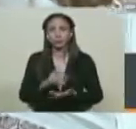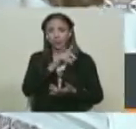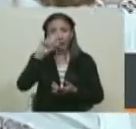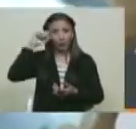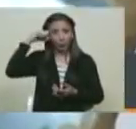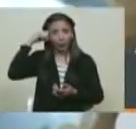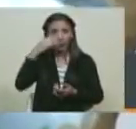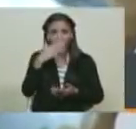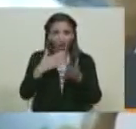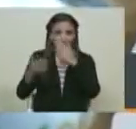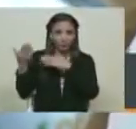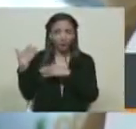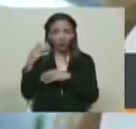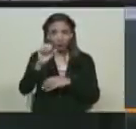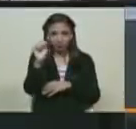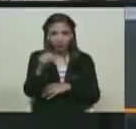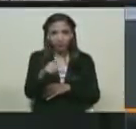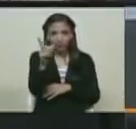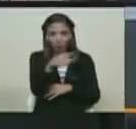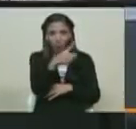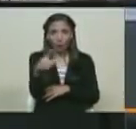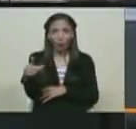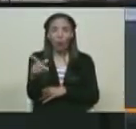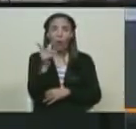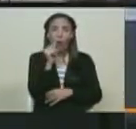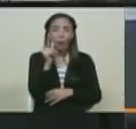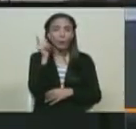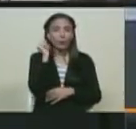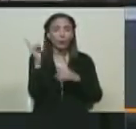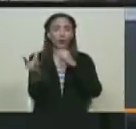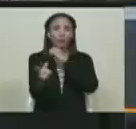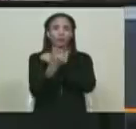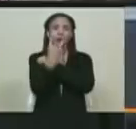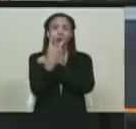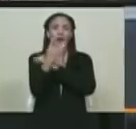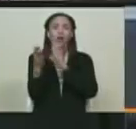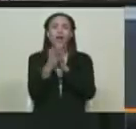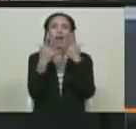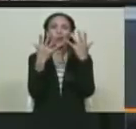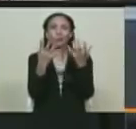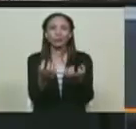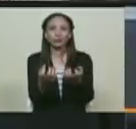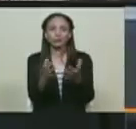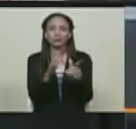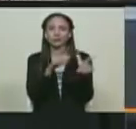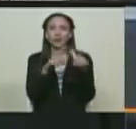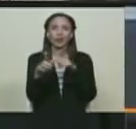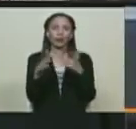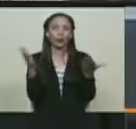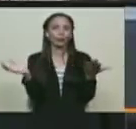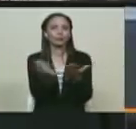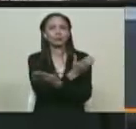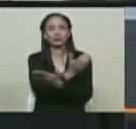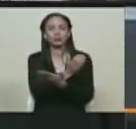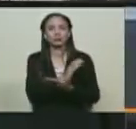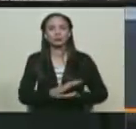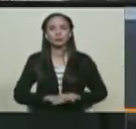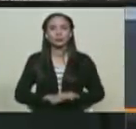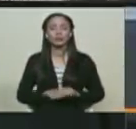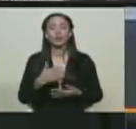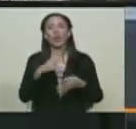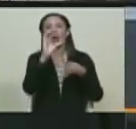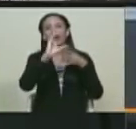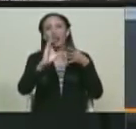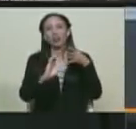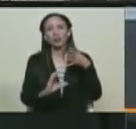acuerdan? Traidoras y traidores se secarán, compadre. Y la característica de